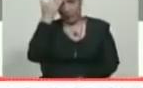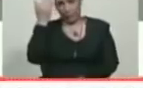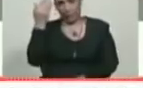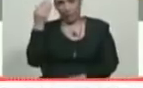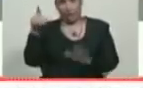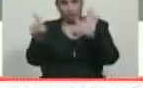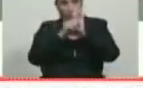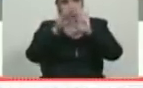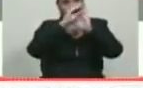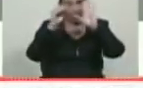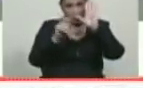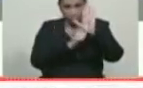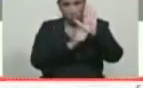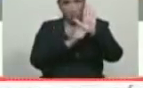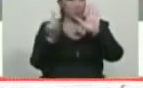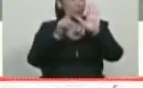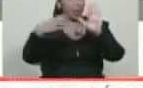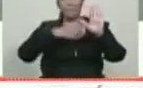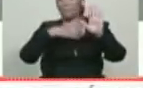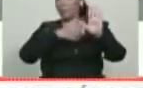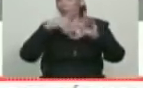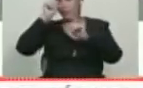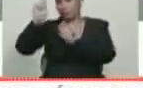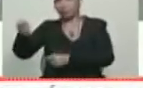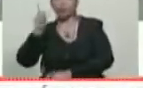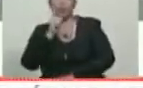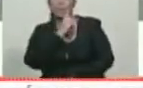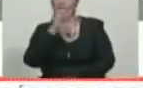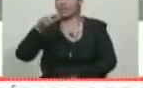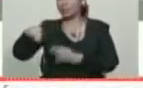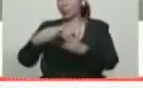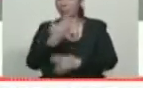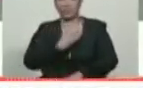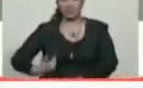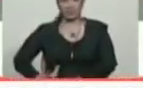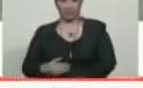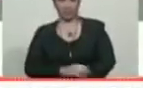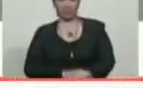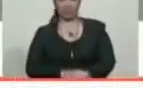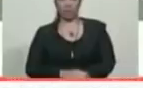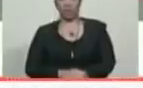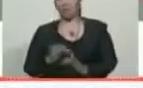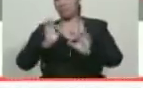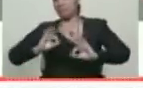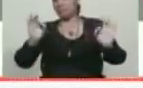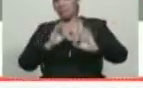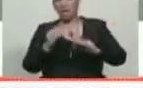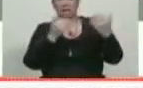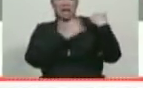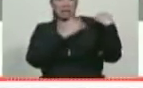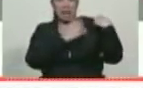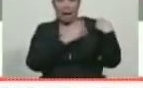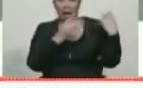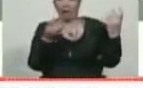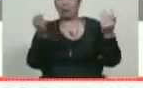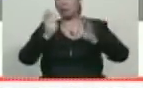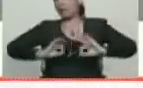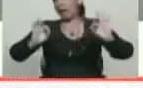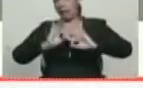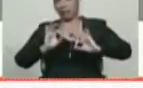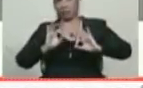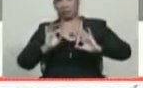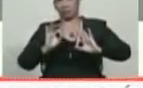esta constitución no pueden nombrar ningún presidente, ni interino, ni encargado, ni de ninguna